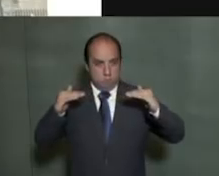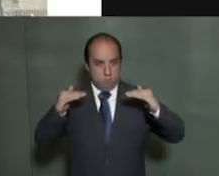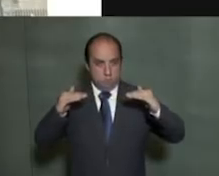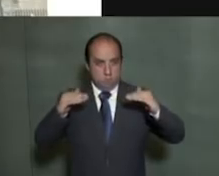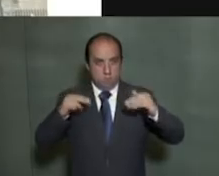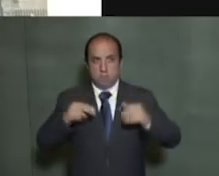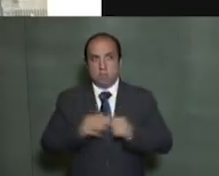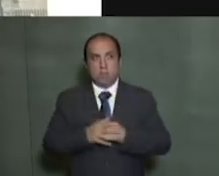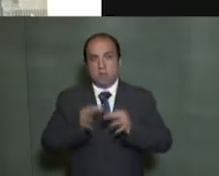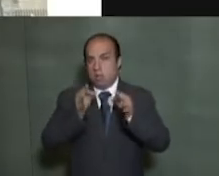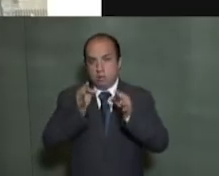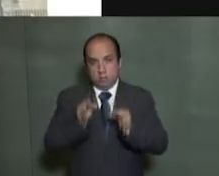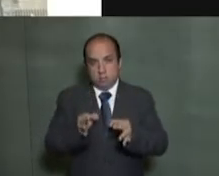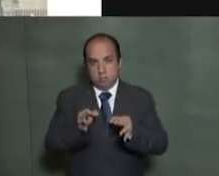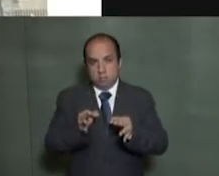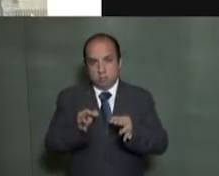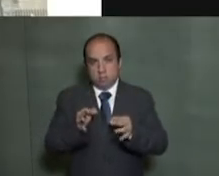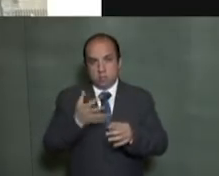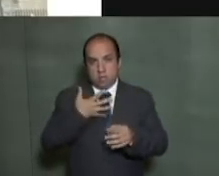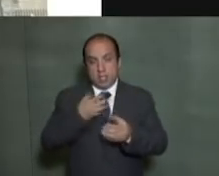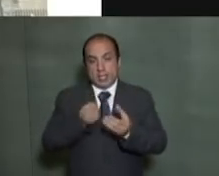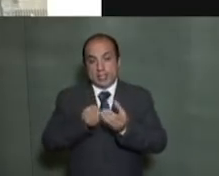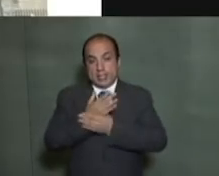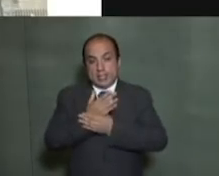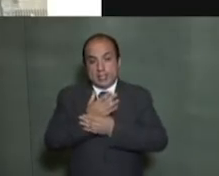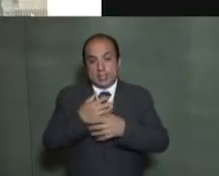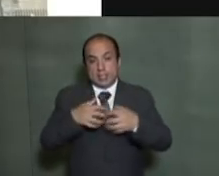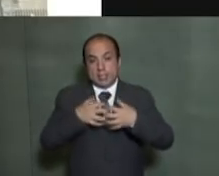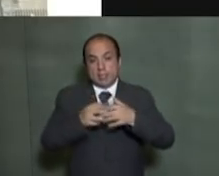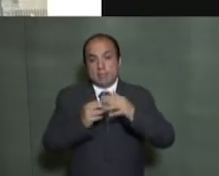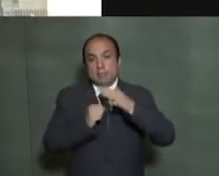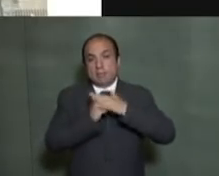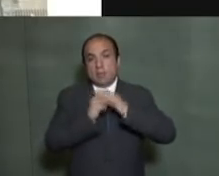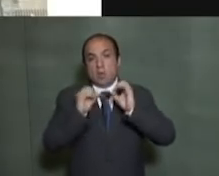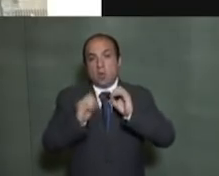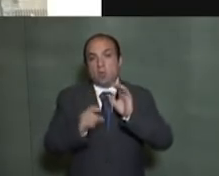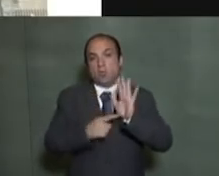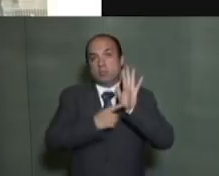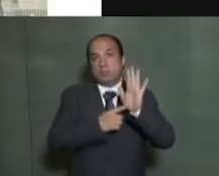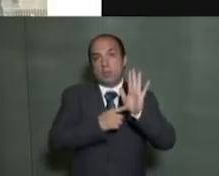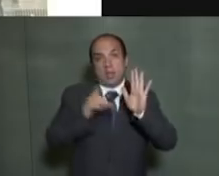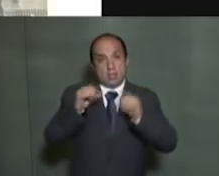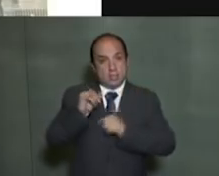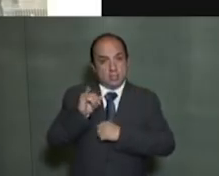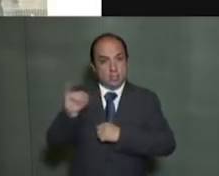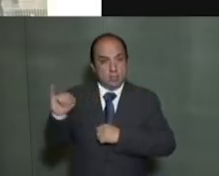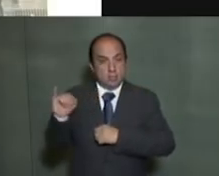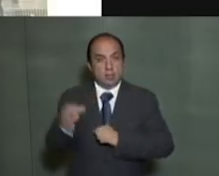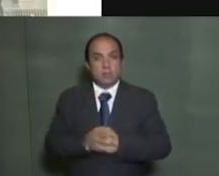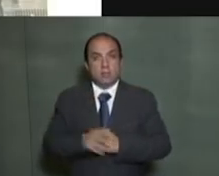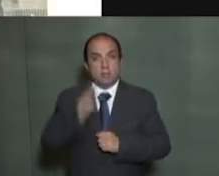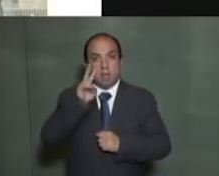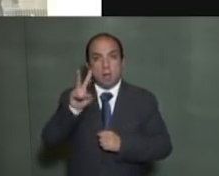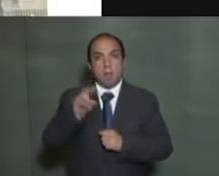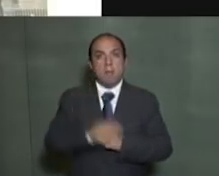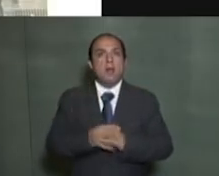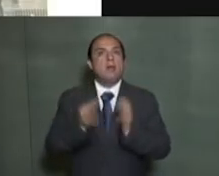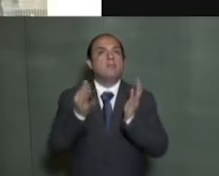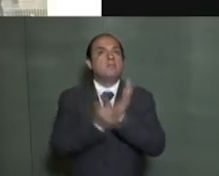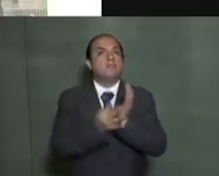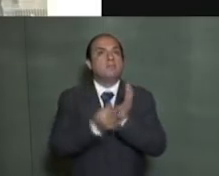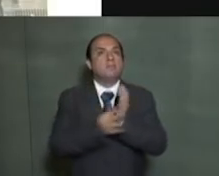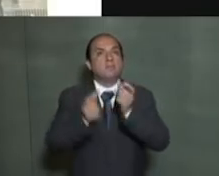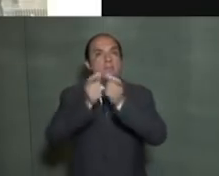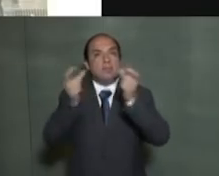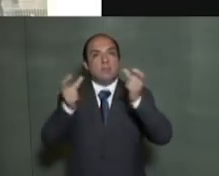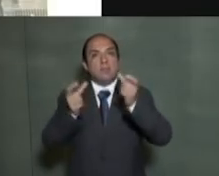la adecuada desde un punto de vista de sanidad estructural, o como en el caso de la izquierda, en donde la trave de acero, que está